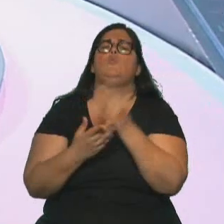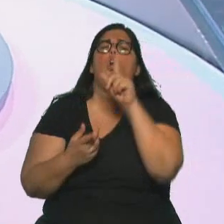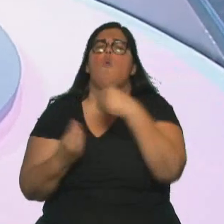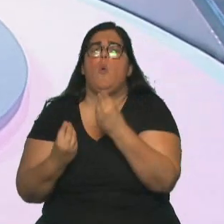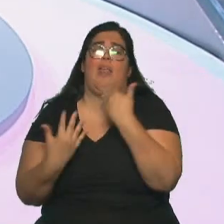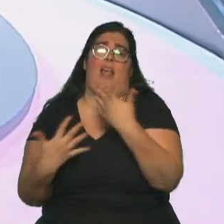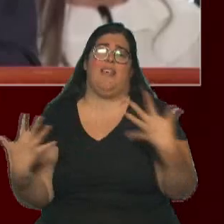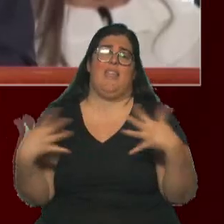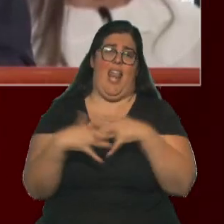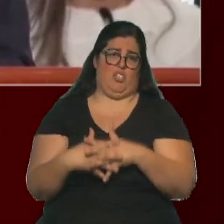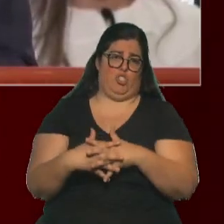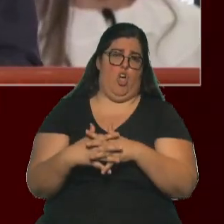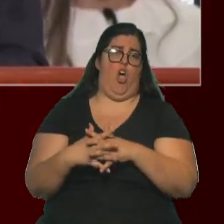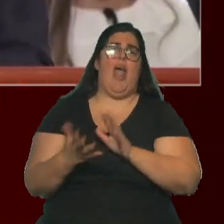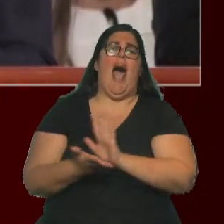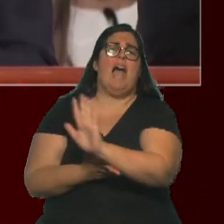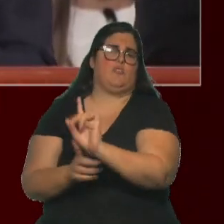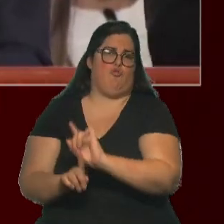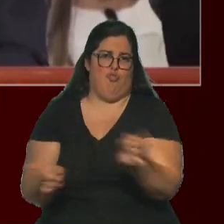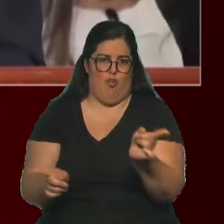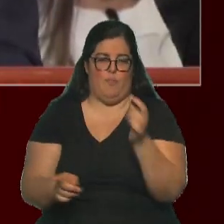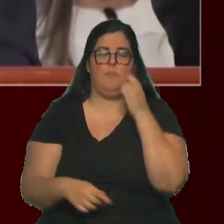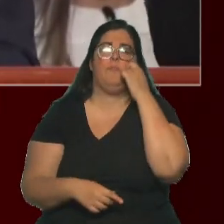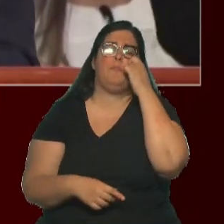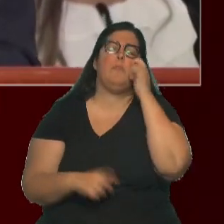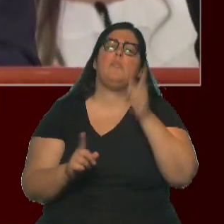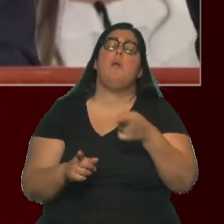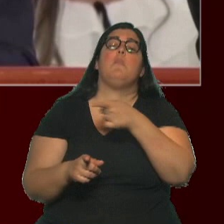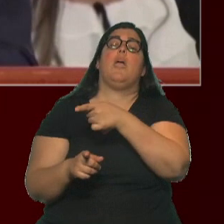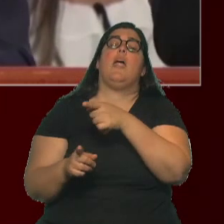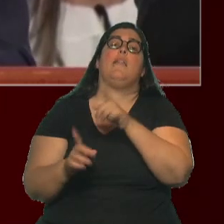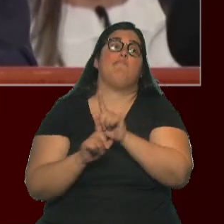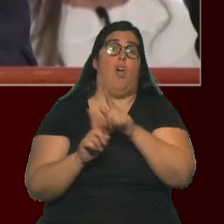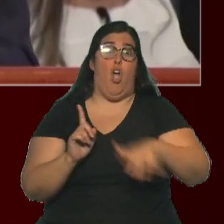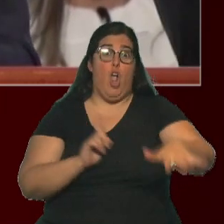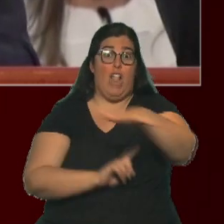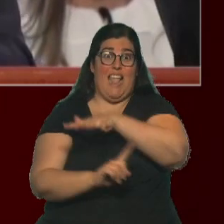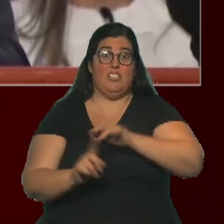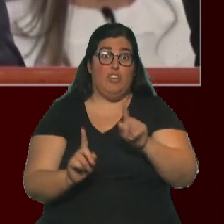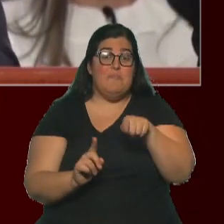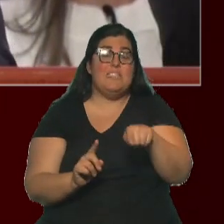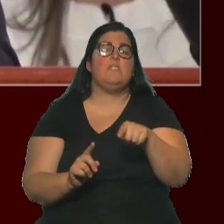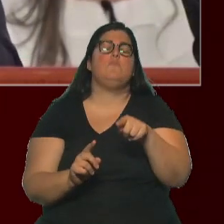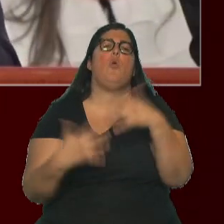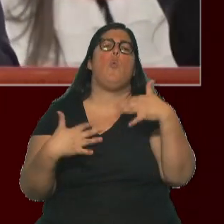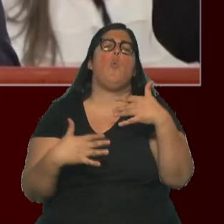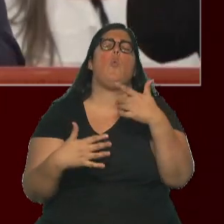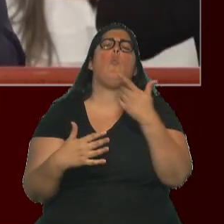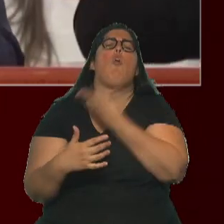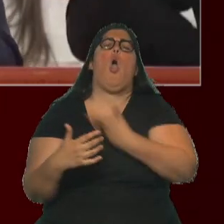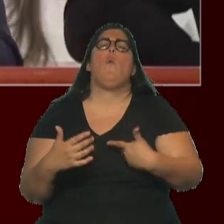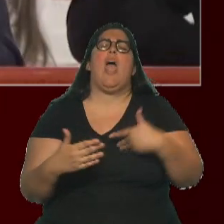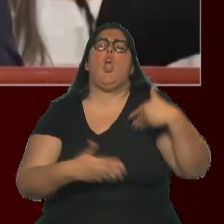no aislando. Y por otro lado, lo que tiene que ver también en este contexto en el cual se plantea, si bien hay muchos gobiernos progresistas o con